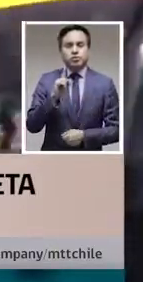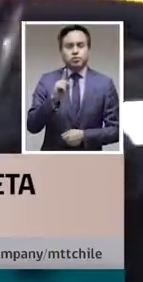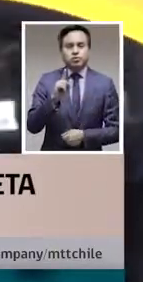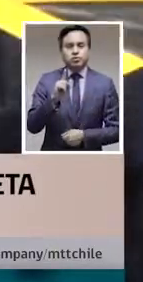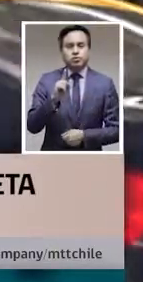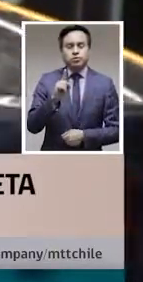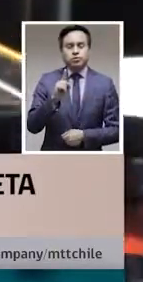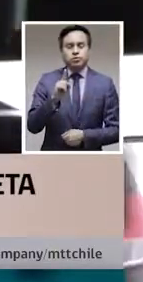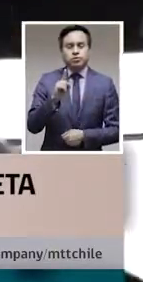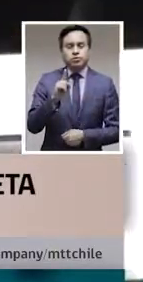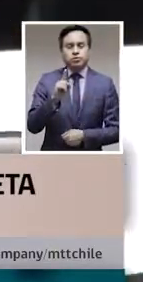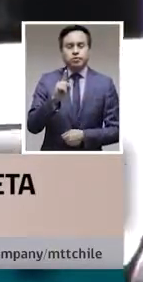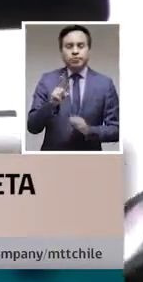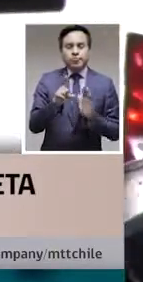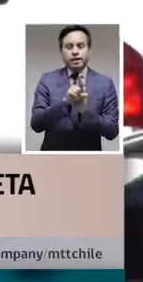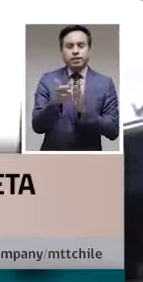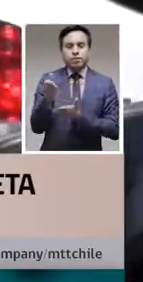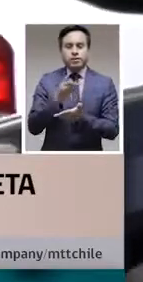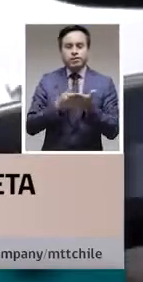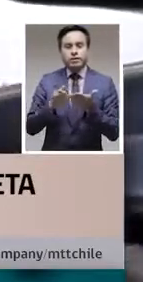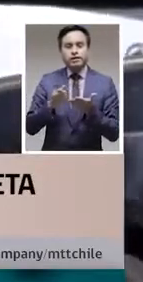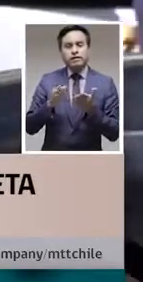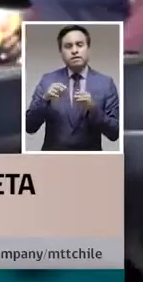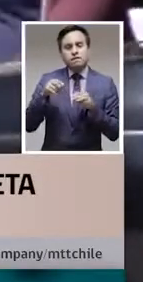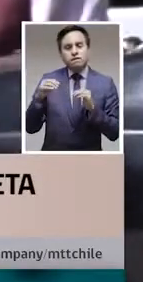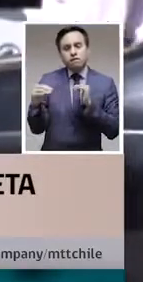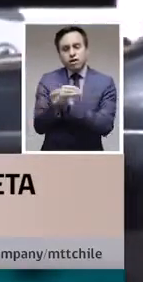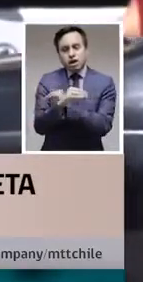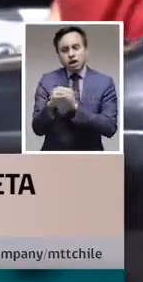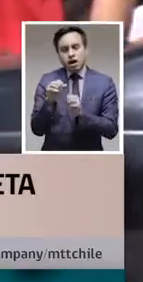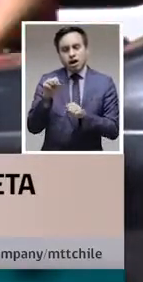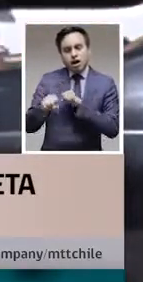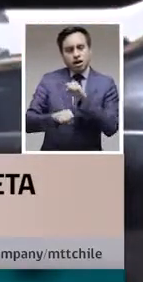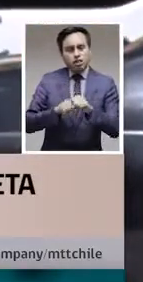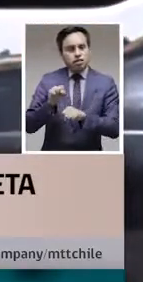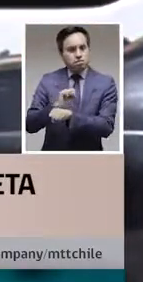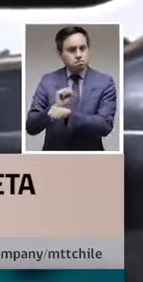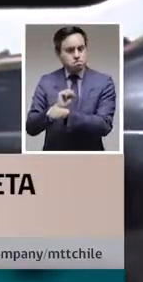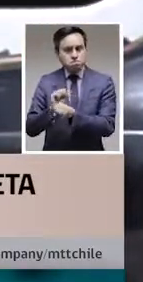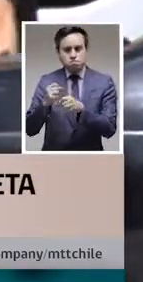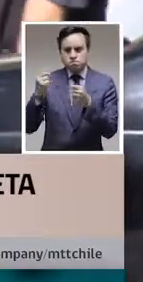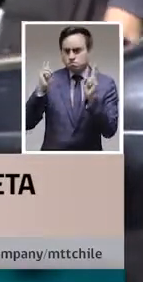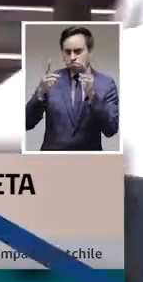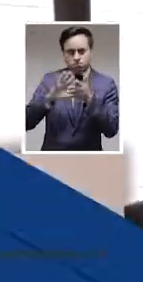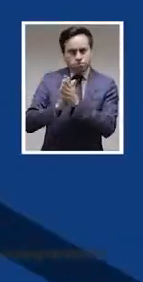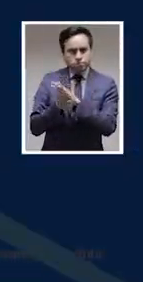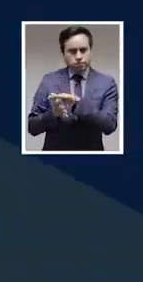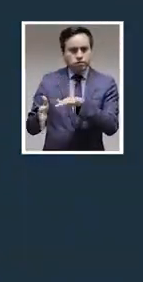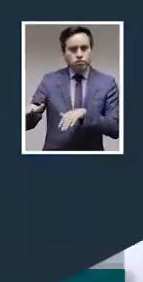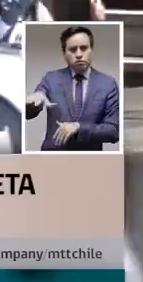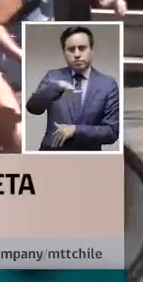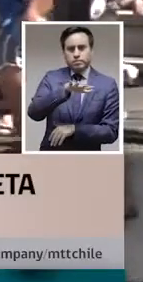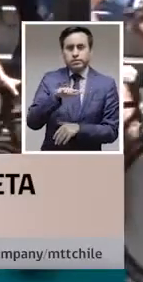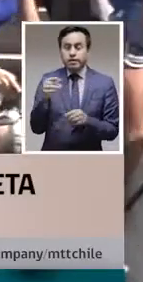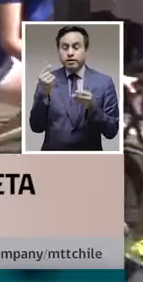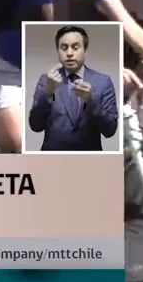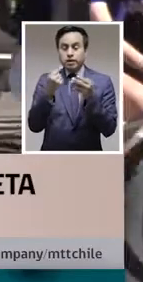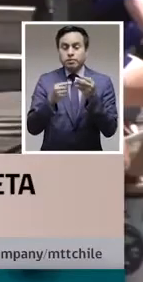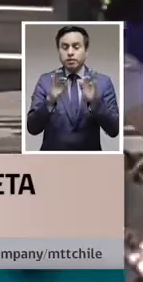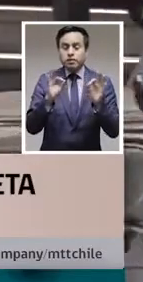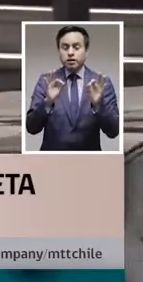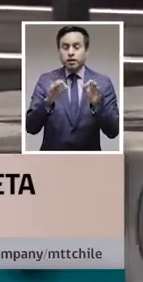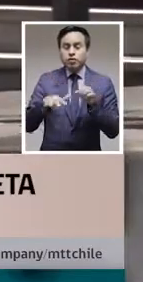es la ley de convivencia vial, que ya mencioné antes. La ley de convivencia vial especifica